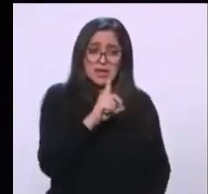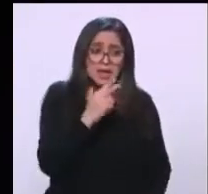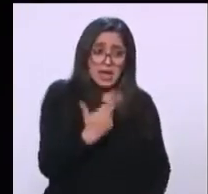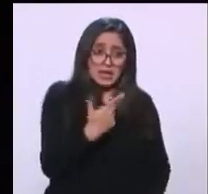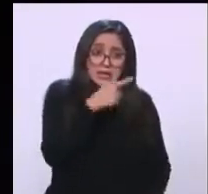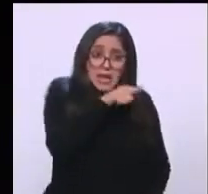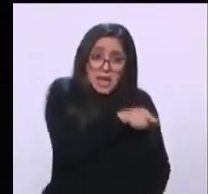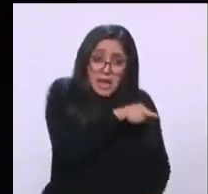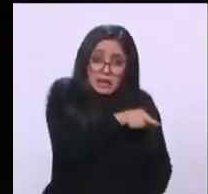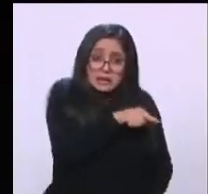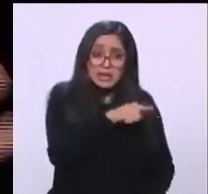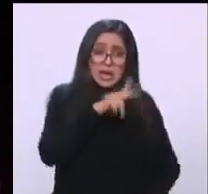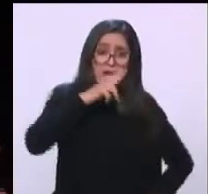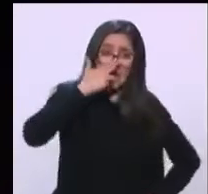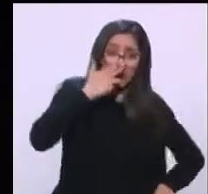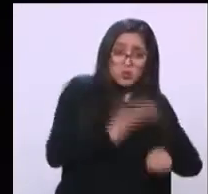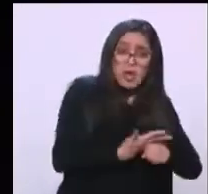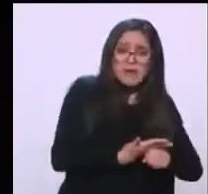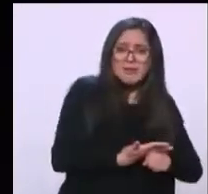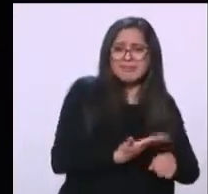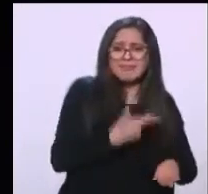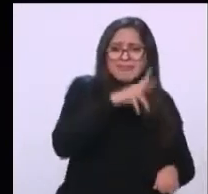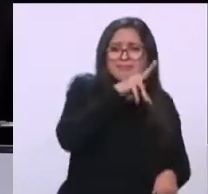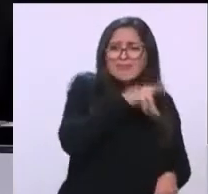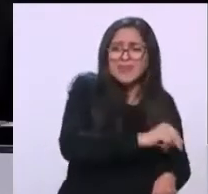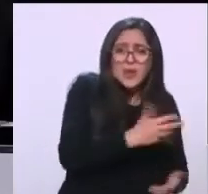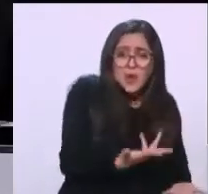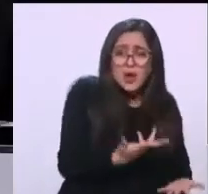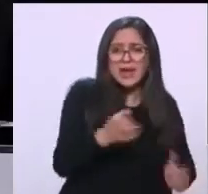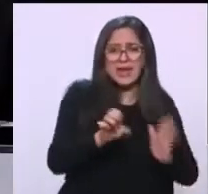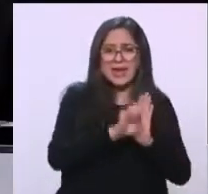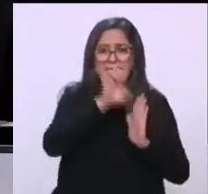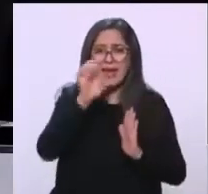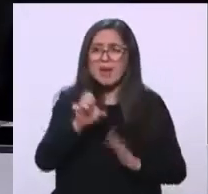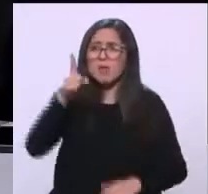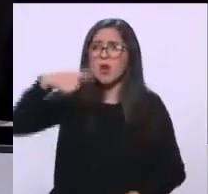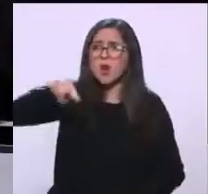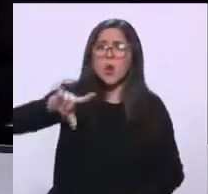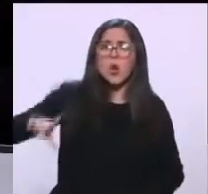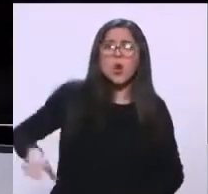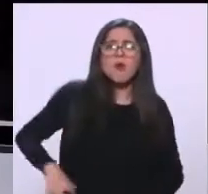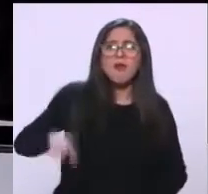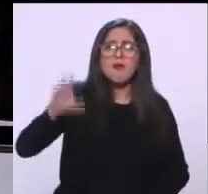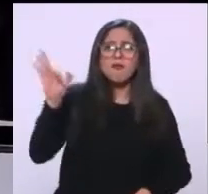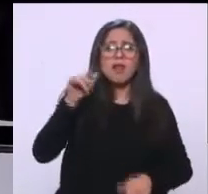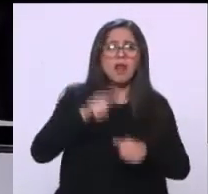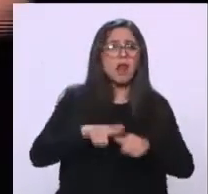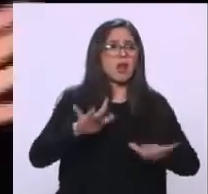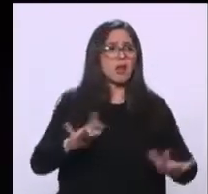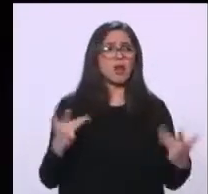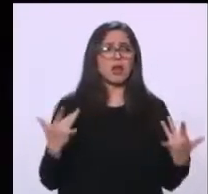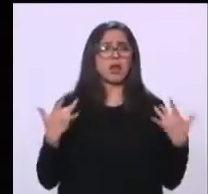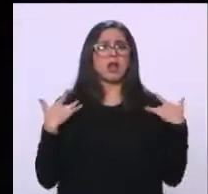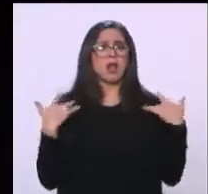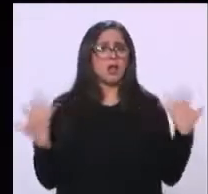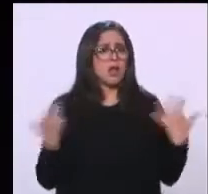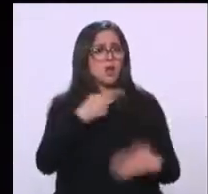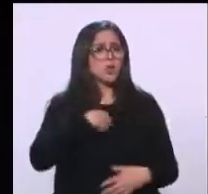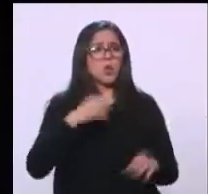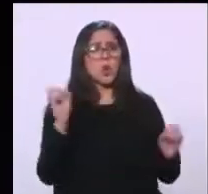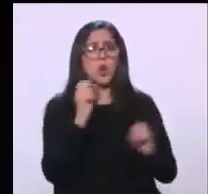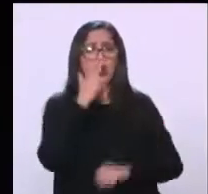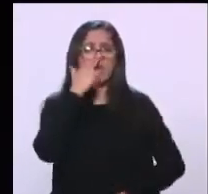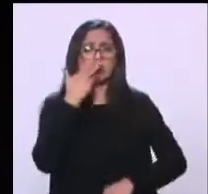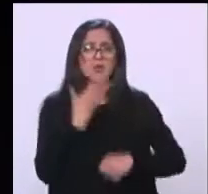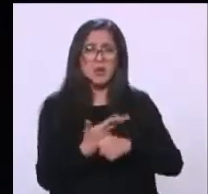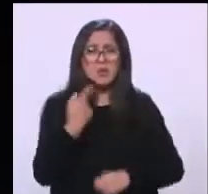coloquialmente. Y en este y esto no significa que el gobierno federal no tenga, esto no exime al gobierno federal de una responsabilidad, sobre todo política, ¿no? No lo